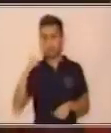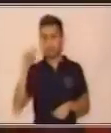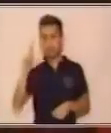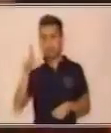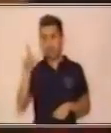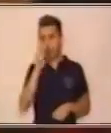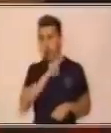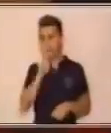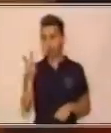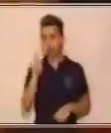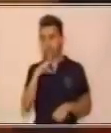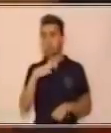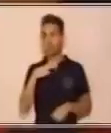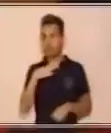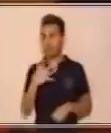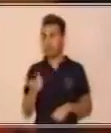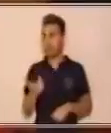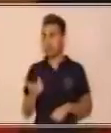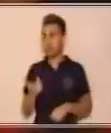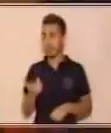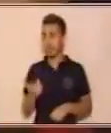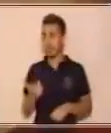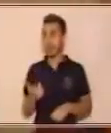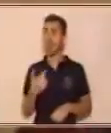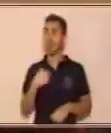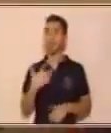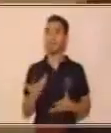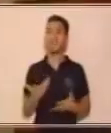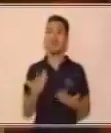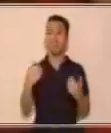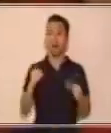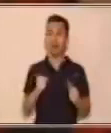una posición. Entonces voy a multiplicar